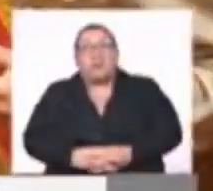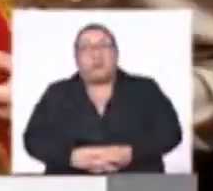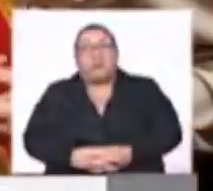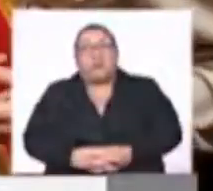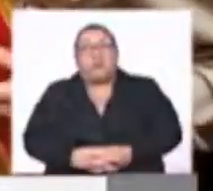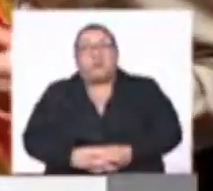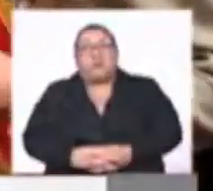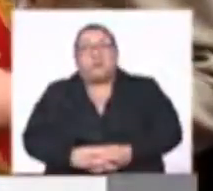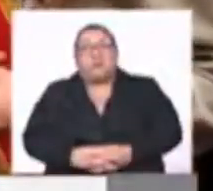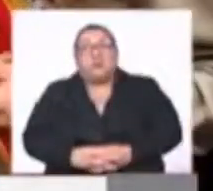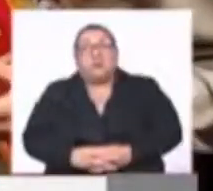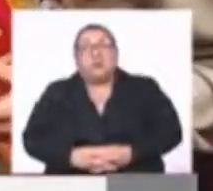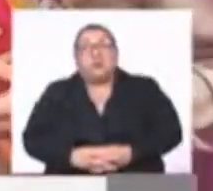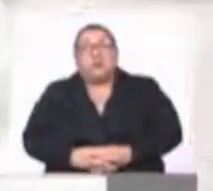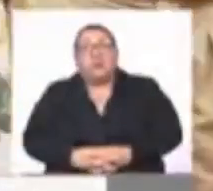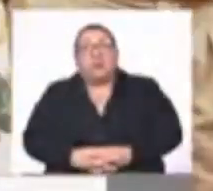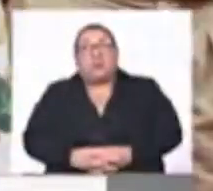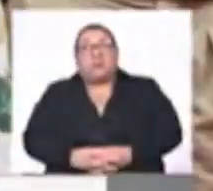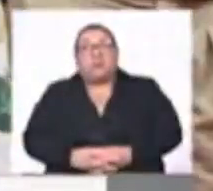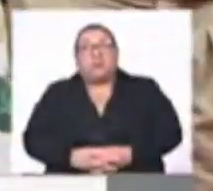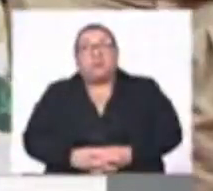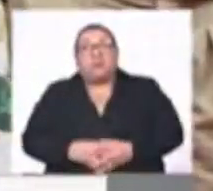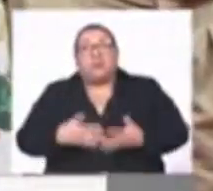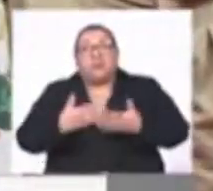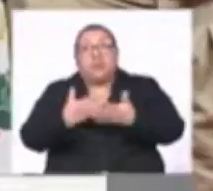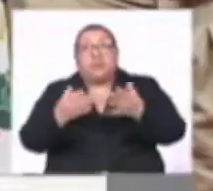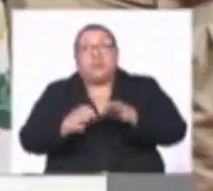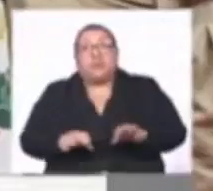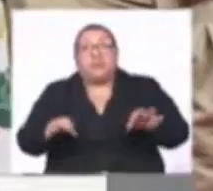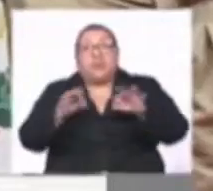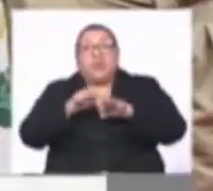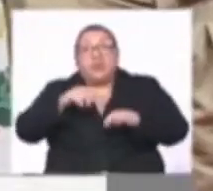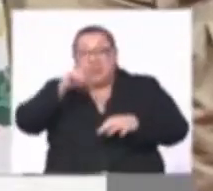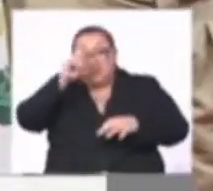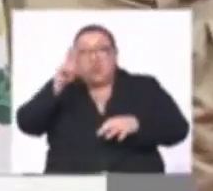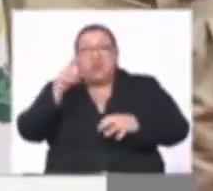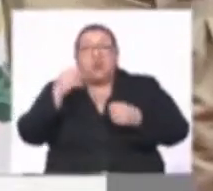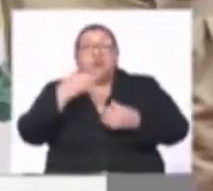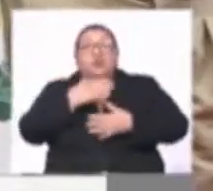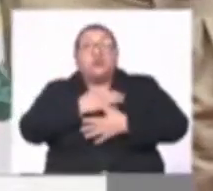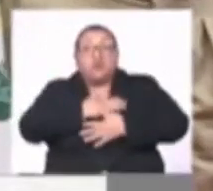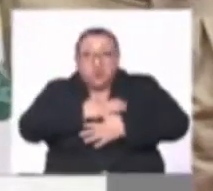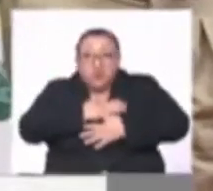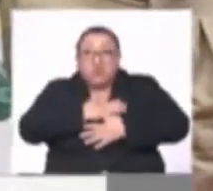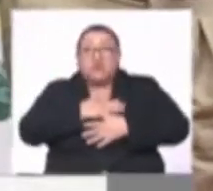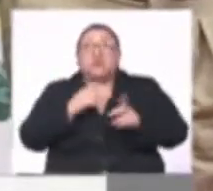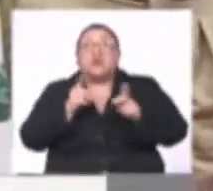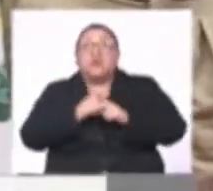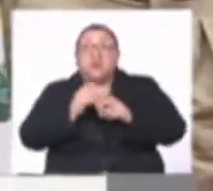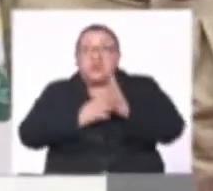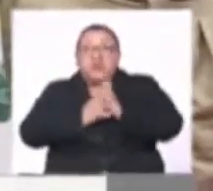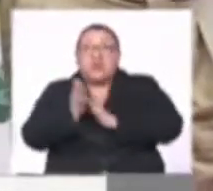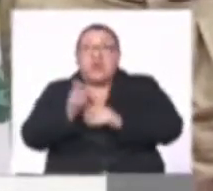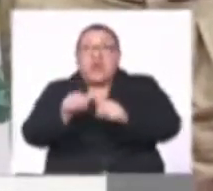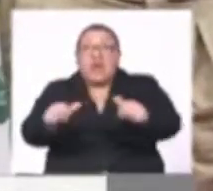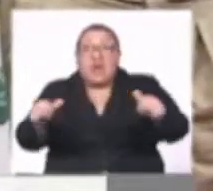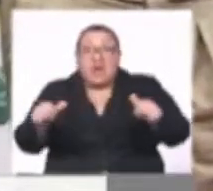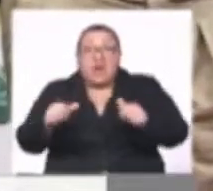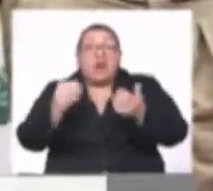está el futuro del país. Y así como yo he salido